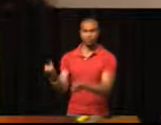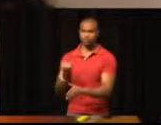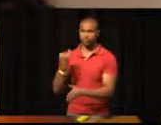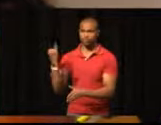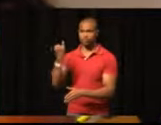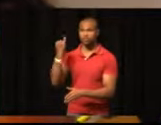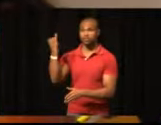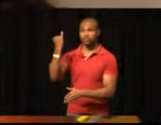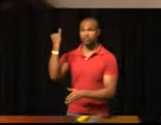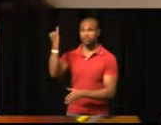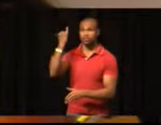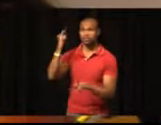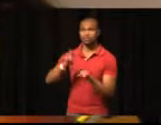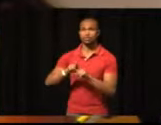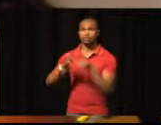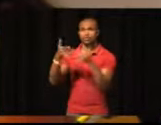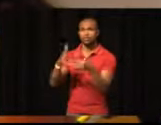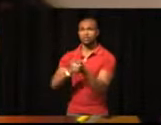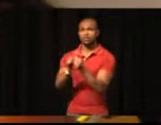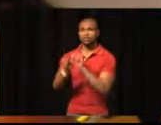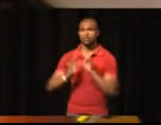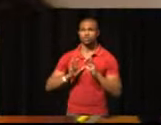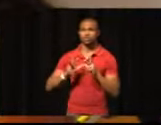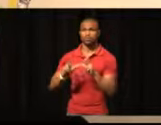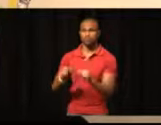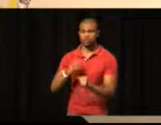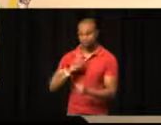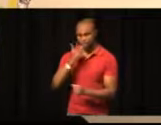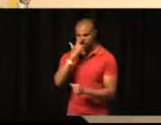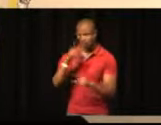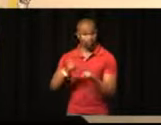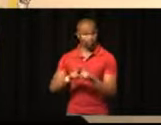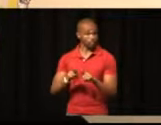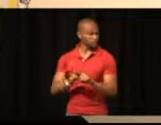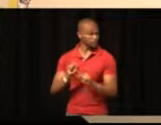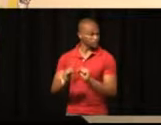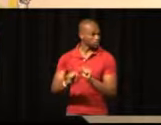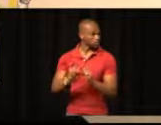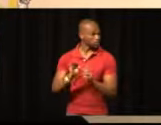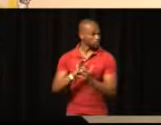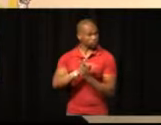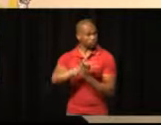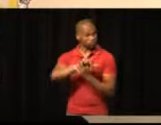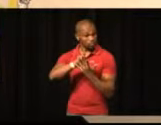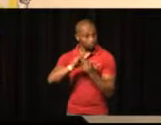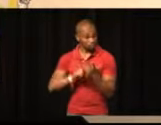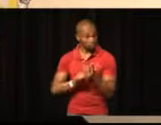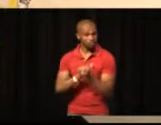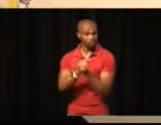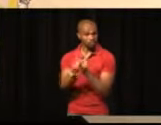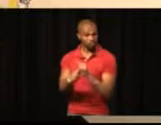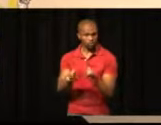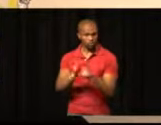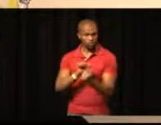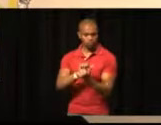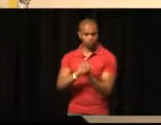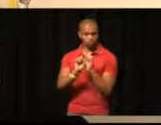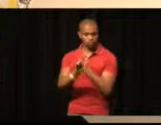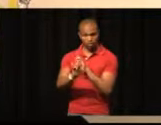importante, pero es un camino que estamos hablando del deporte para todos. Me parece que esa transversalidad del deporte en la